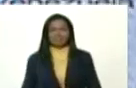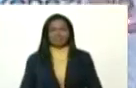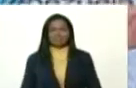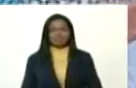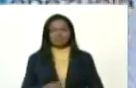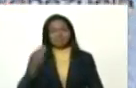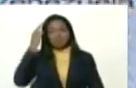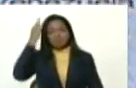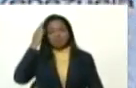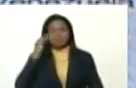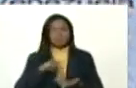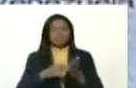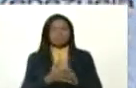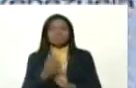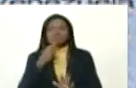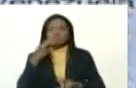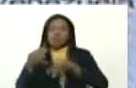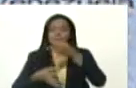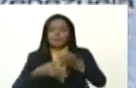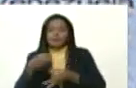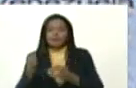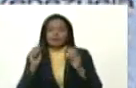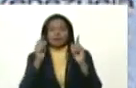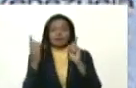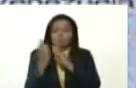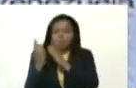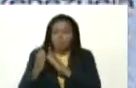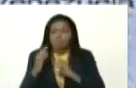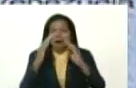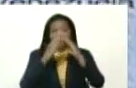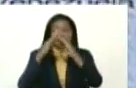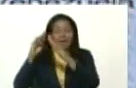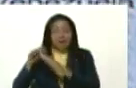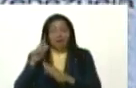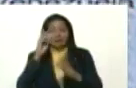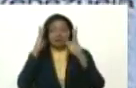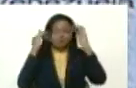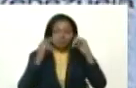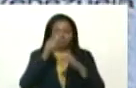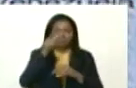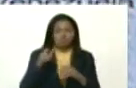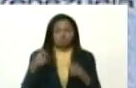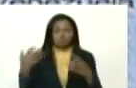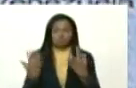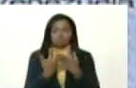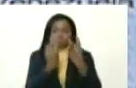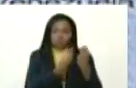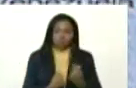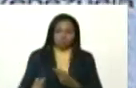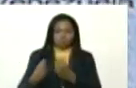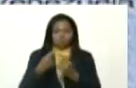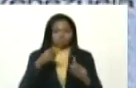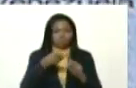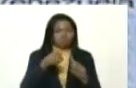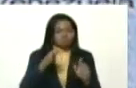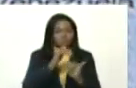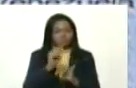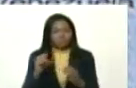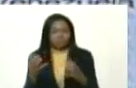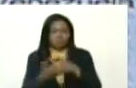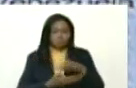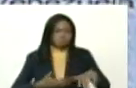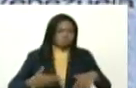Mervin, ¿cómo es lo que tú me decías en el casa por casa? En el plan de atención a las víctimas de la guerra económica producto del